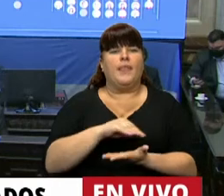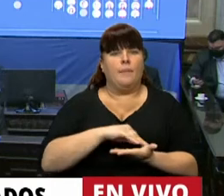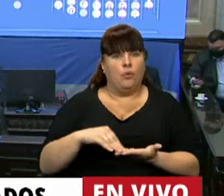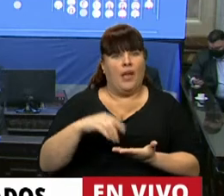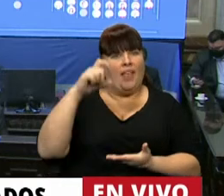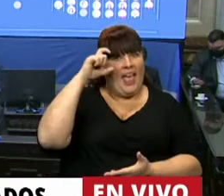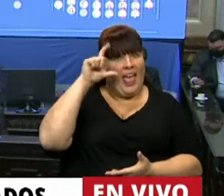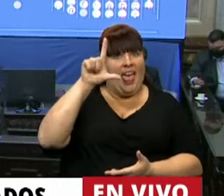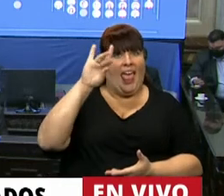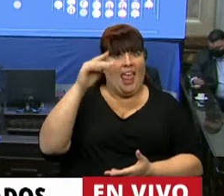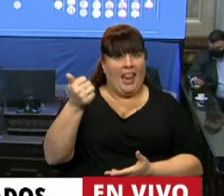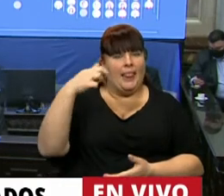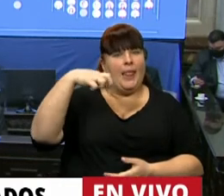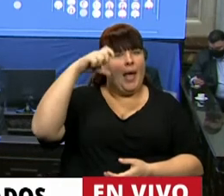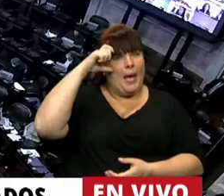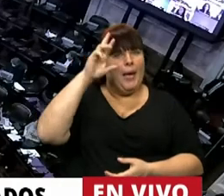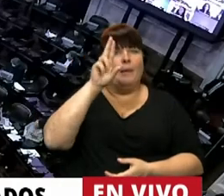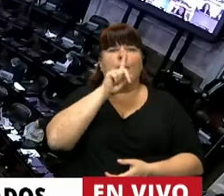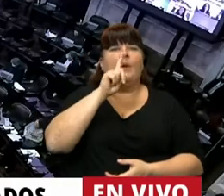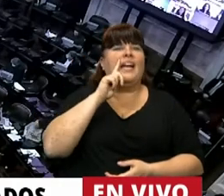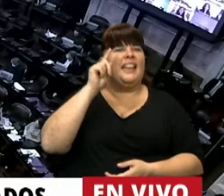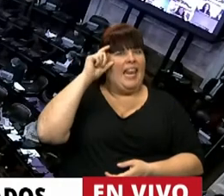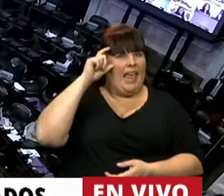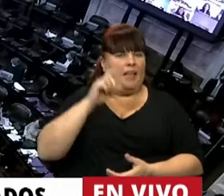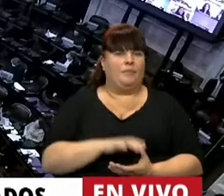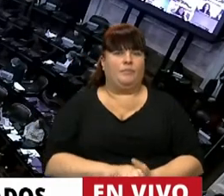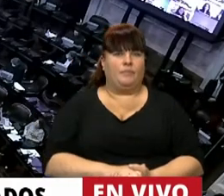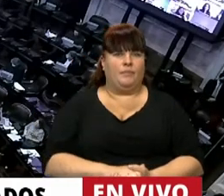Diputada Elda Pértile.